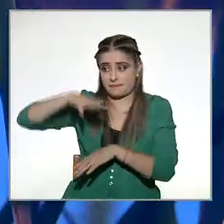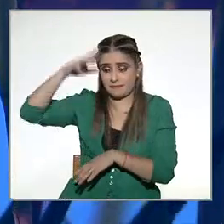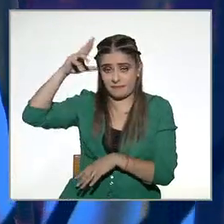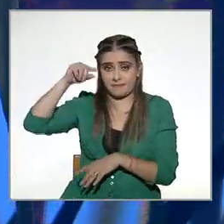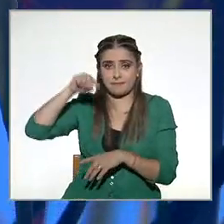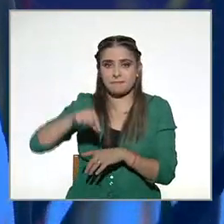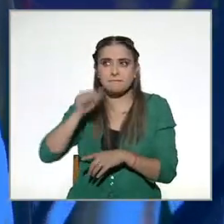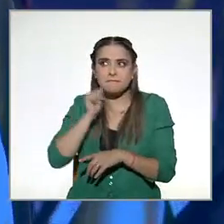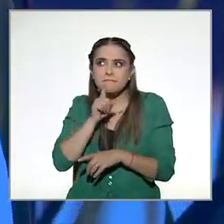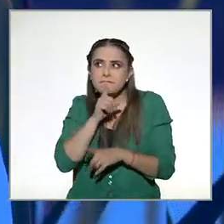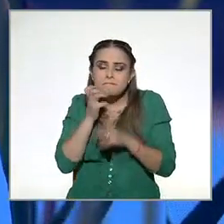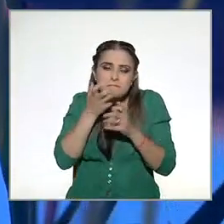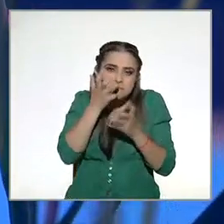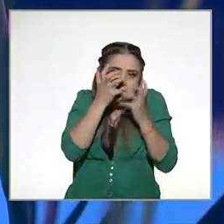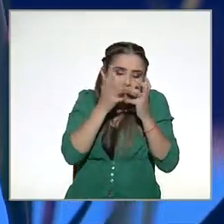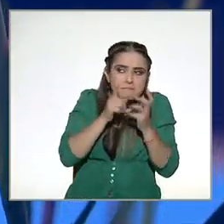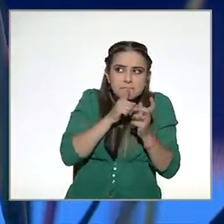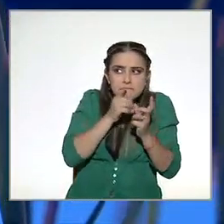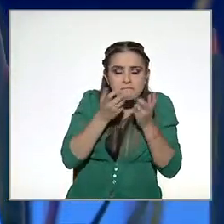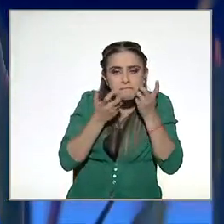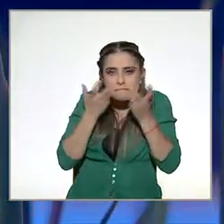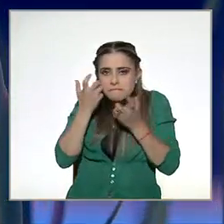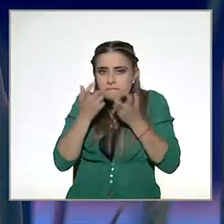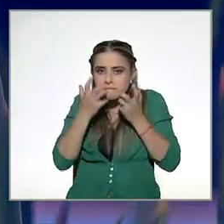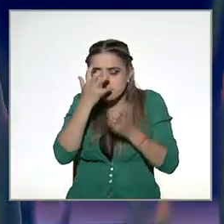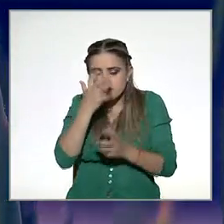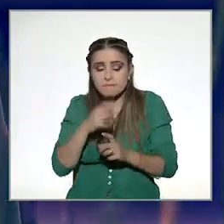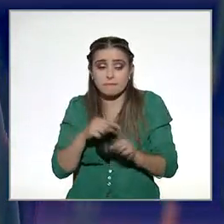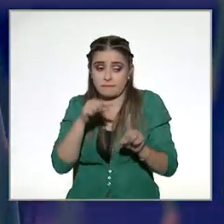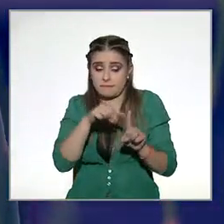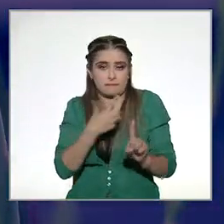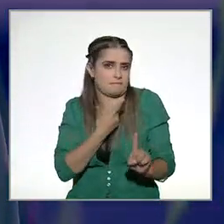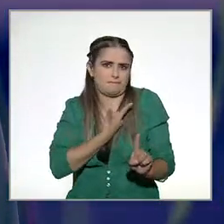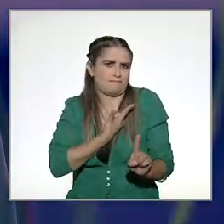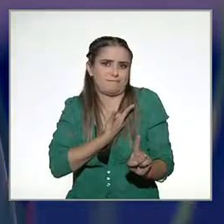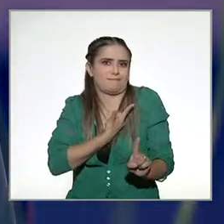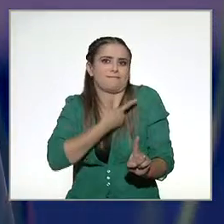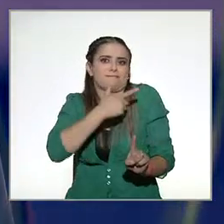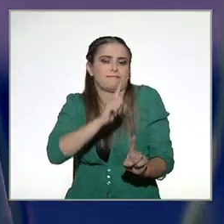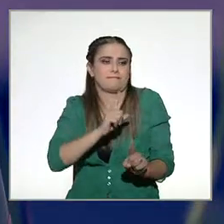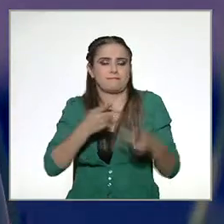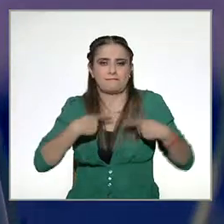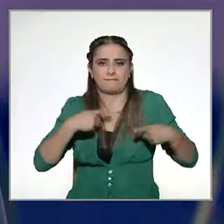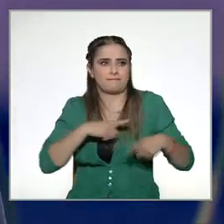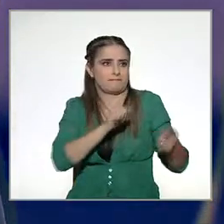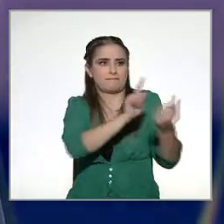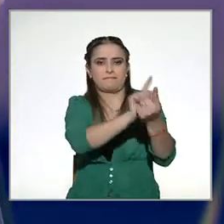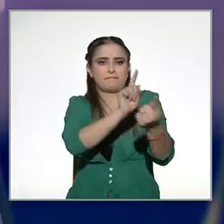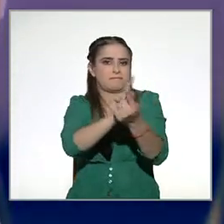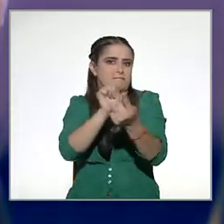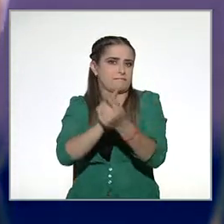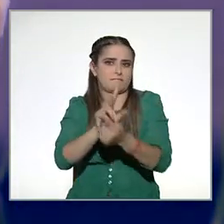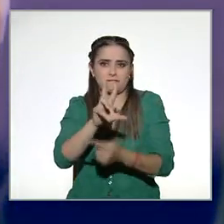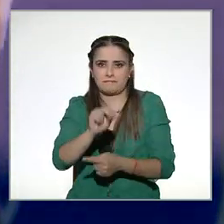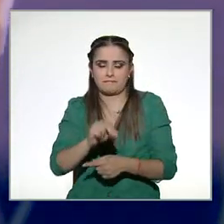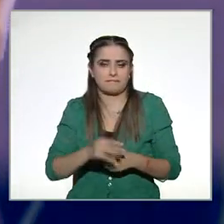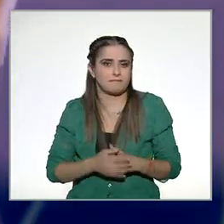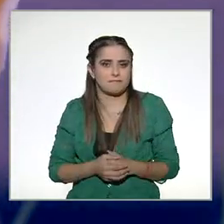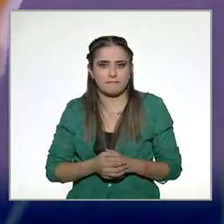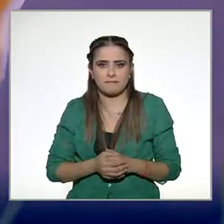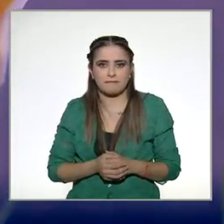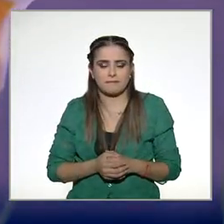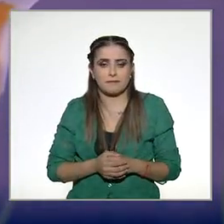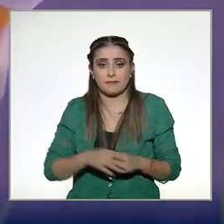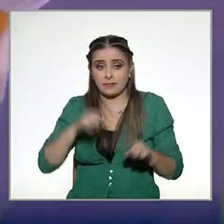introvertido, no le gusta mucho el trato con la gente, para él la